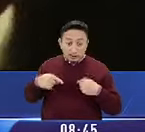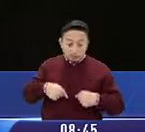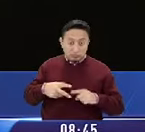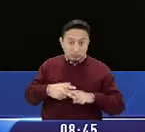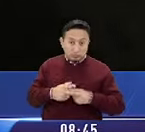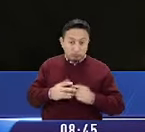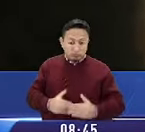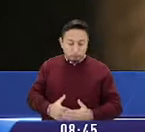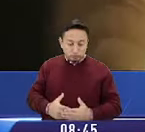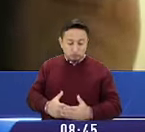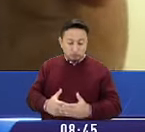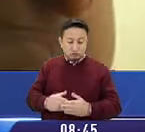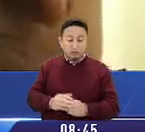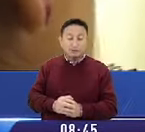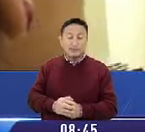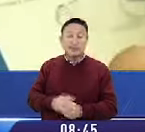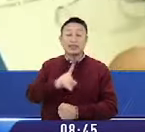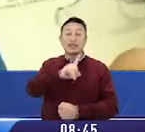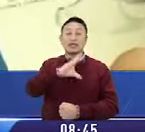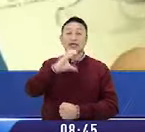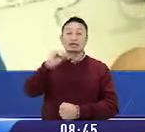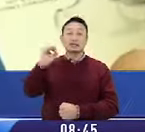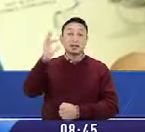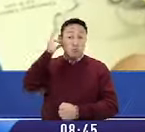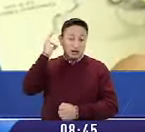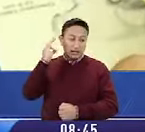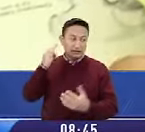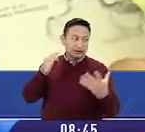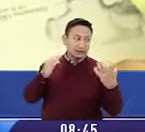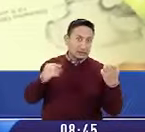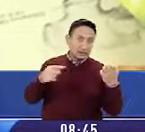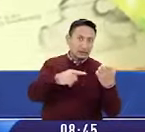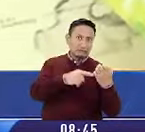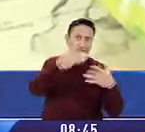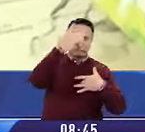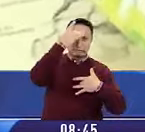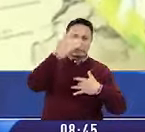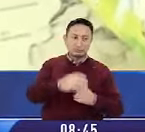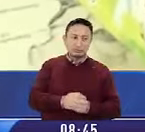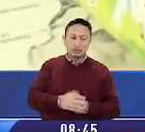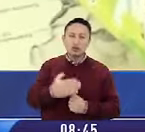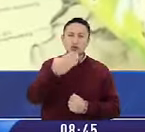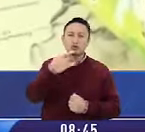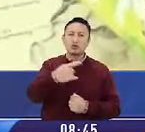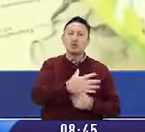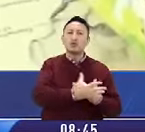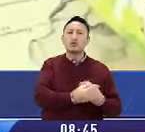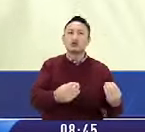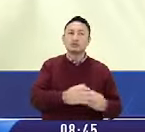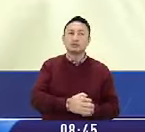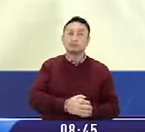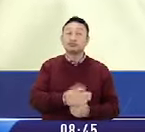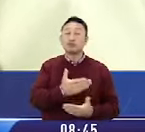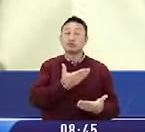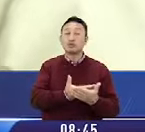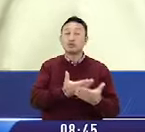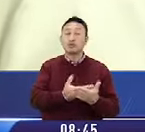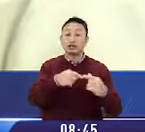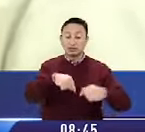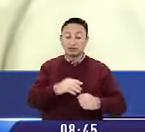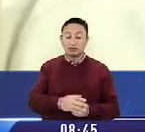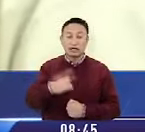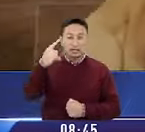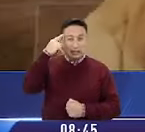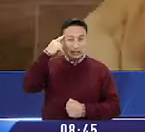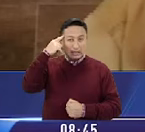que afectan a cerca de 15 de cada 100 mujeres embarazadas. Para mitigar el problema, EWES propone compartir las cargas